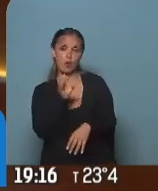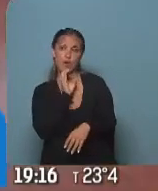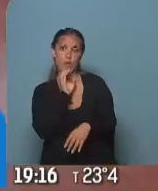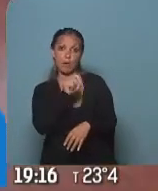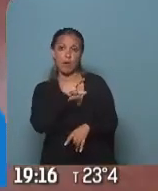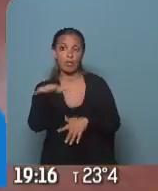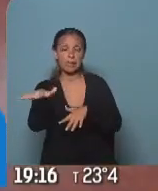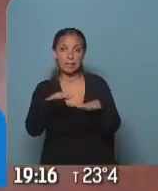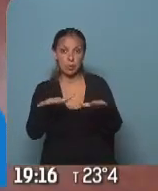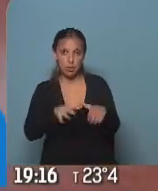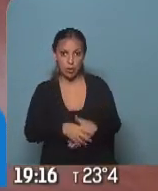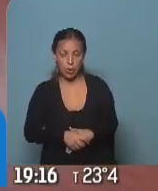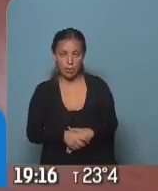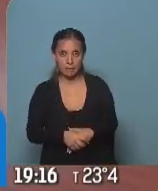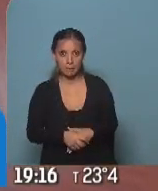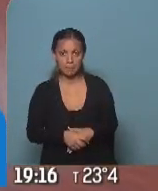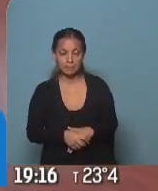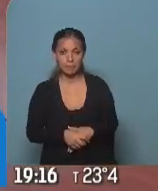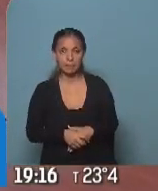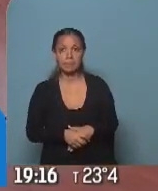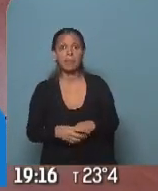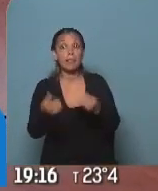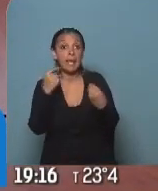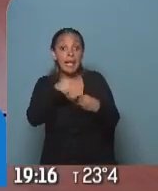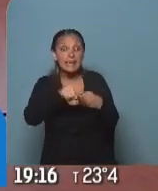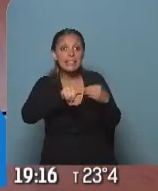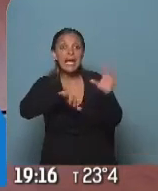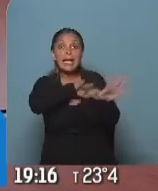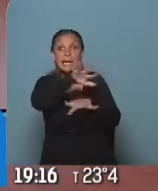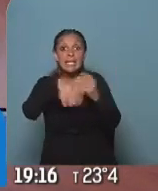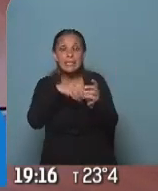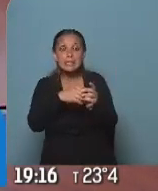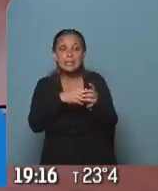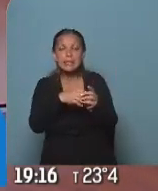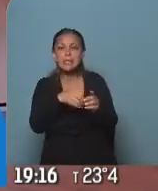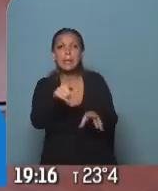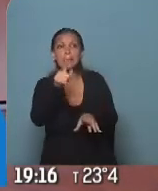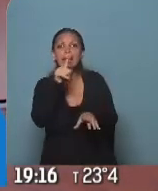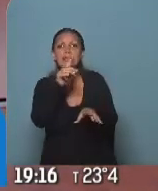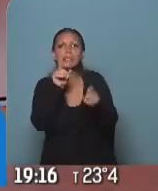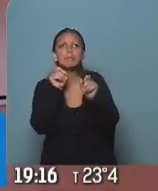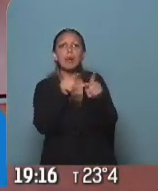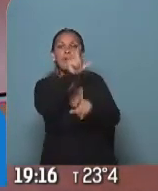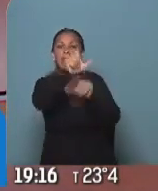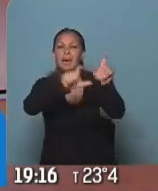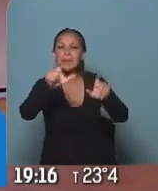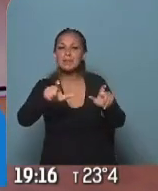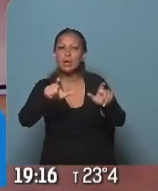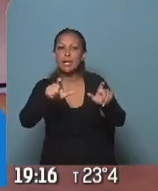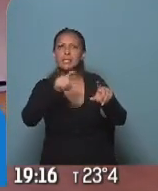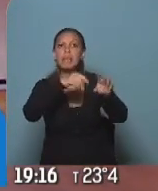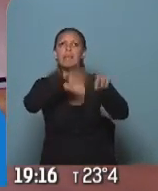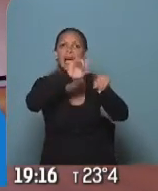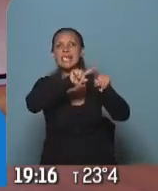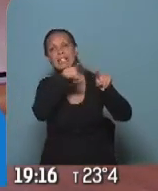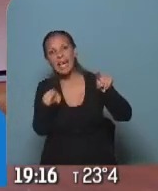es que esto se ha transformado en una crisis humanitaria de una envergadura superior